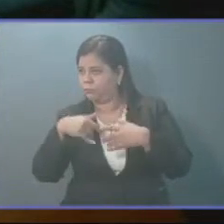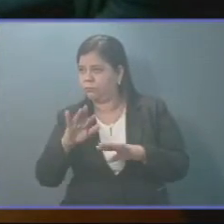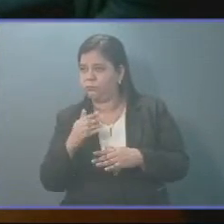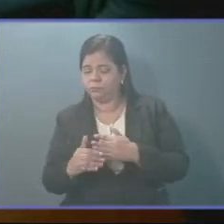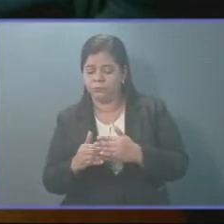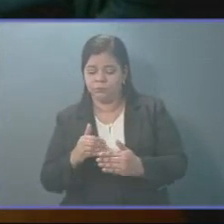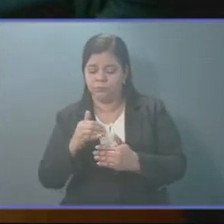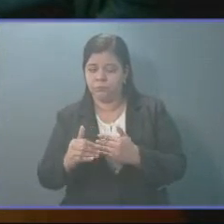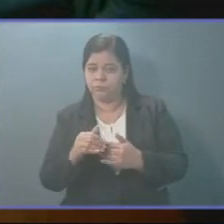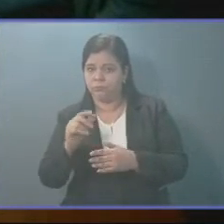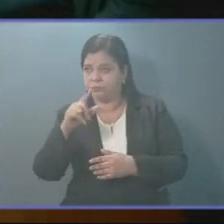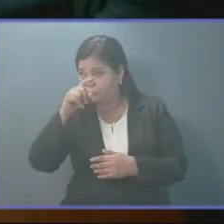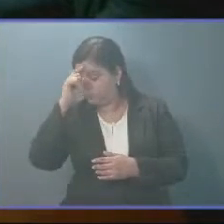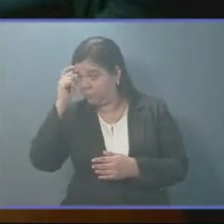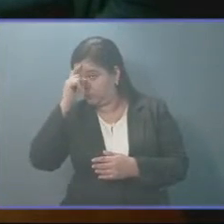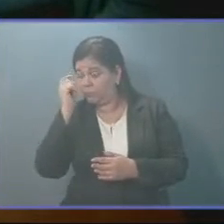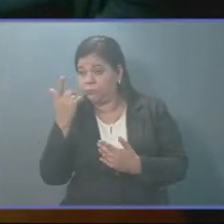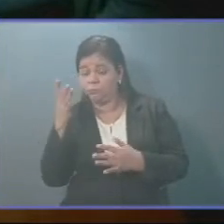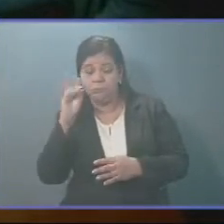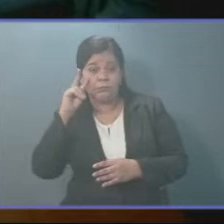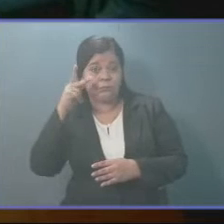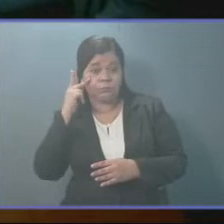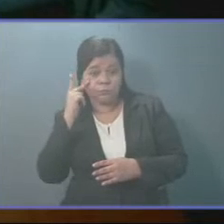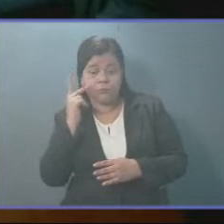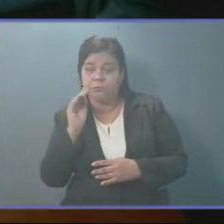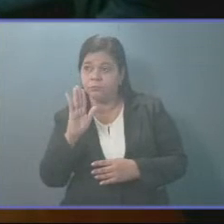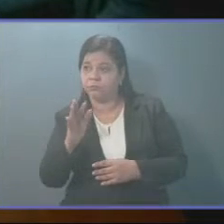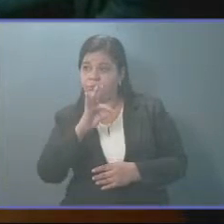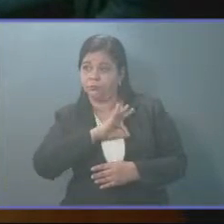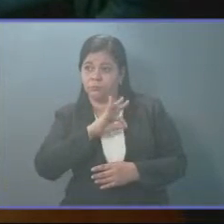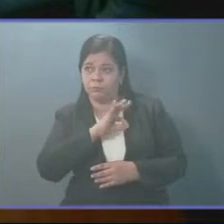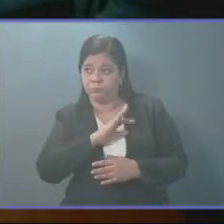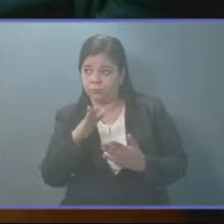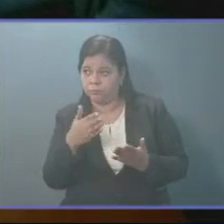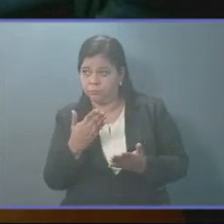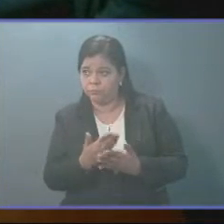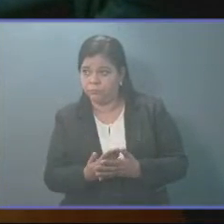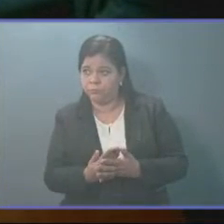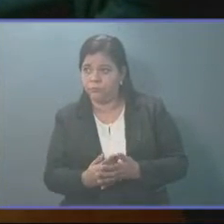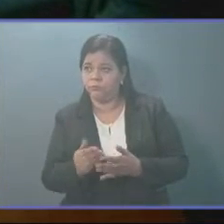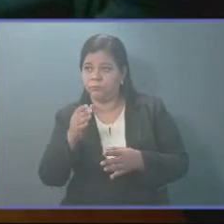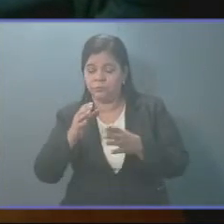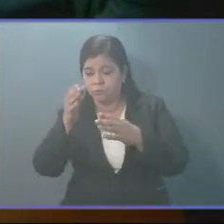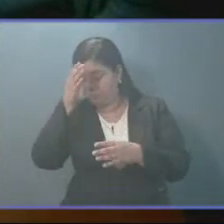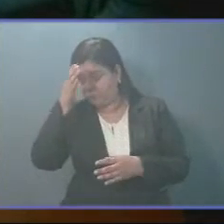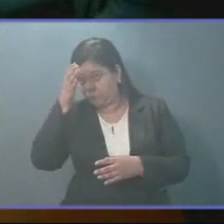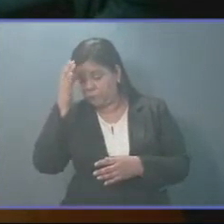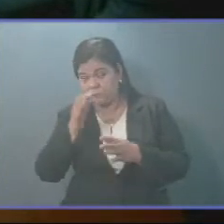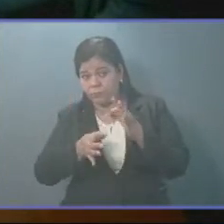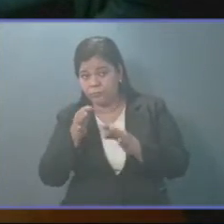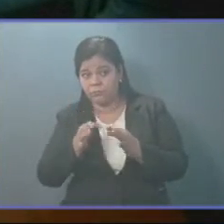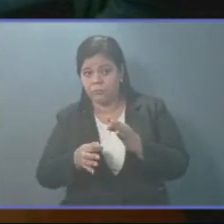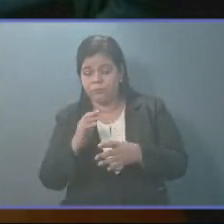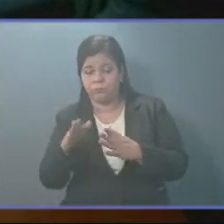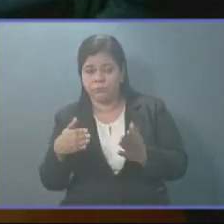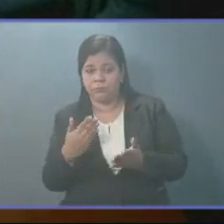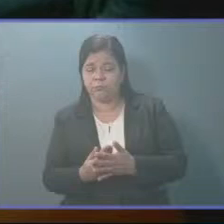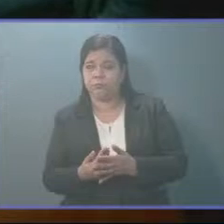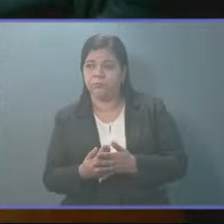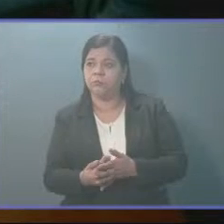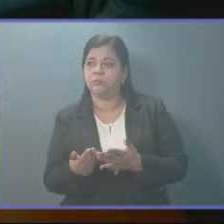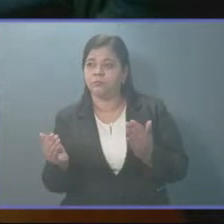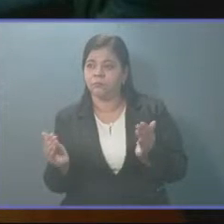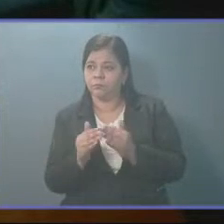proceso laboral constituyen, además de su fuente ilustradora, preceptos jurídicos de obligatorio respeto y acatamiento para el